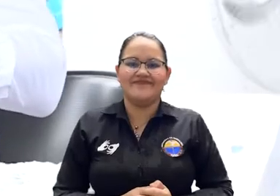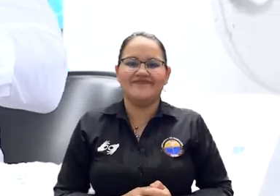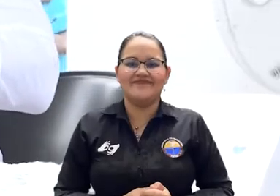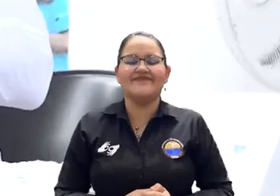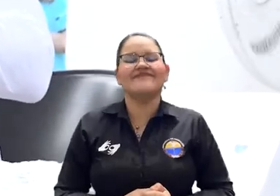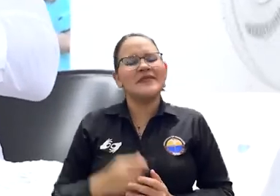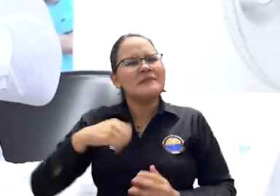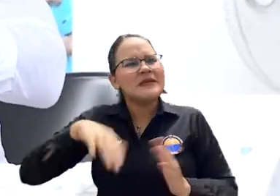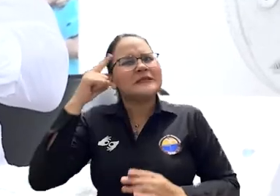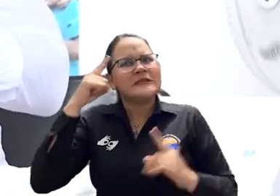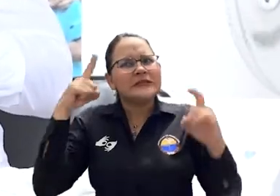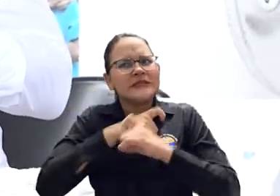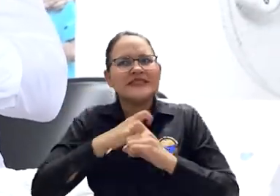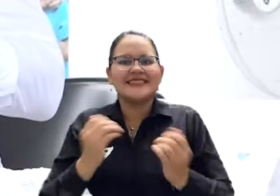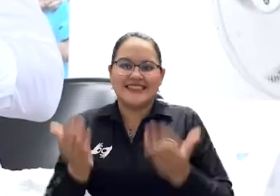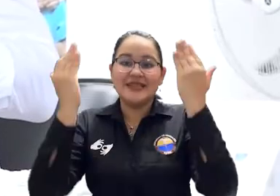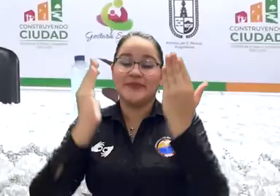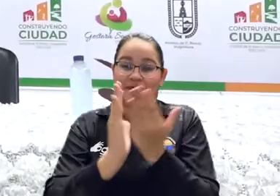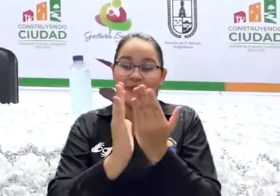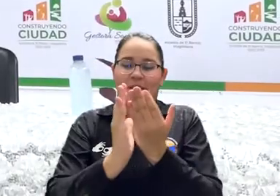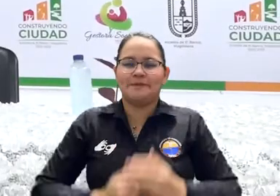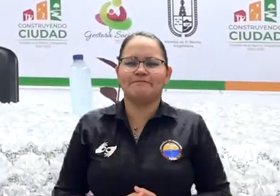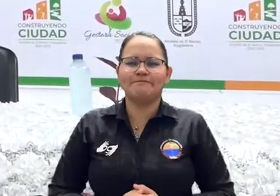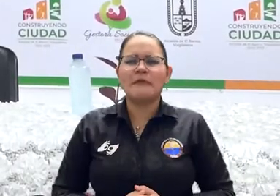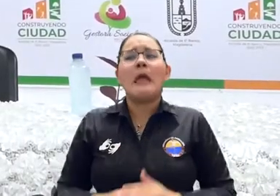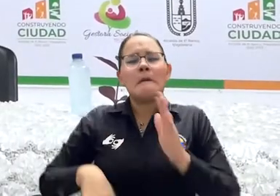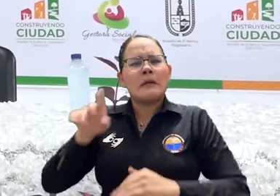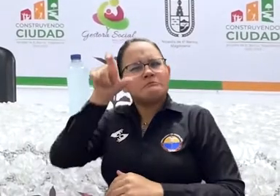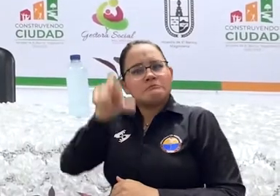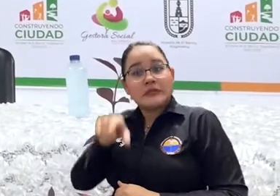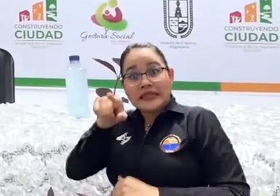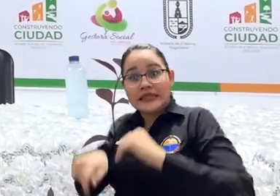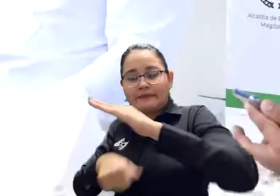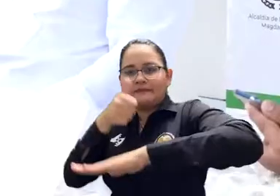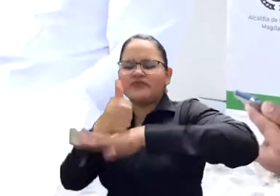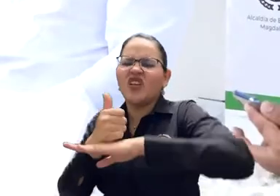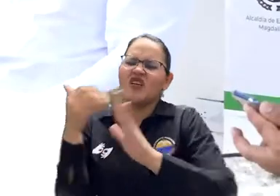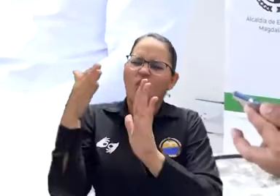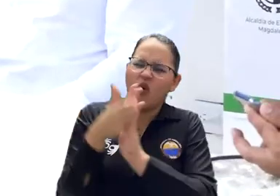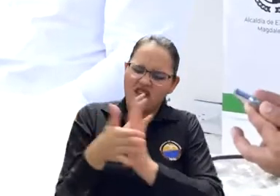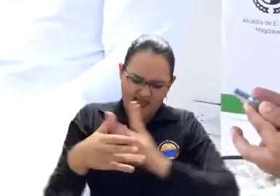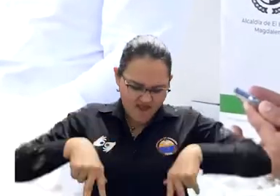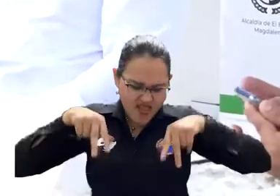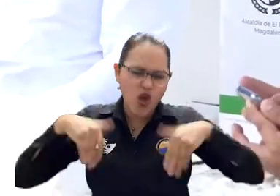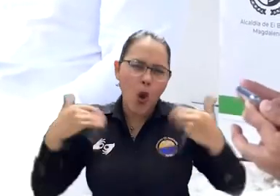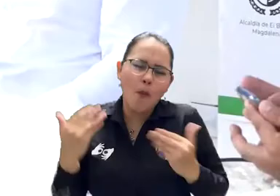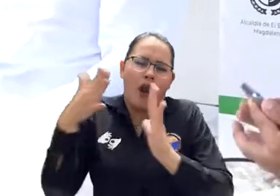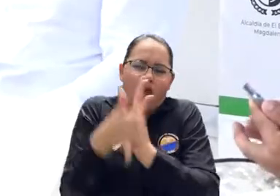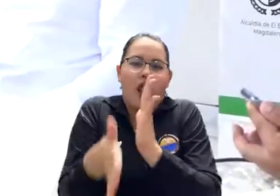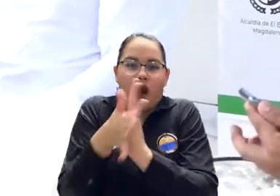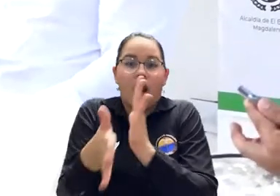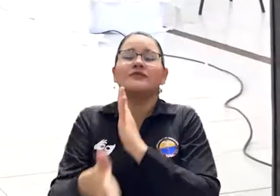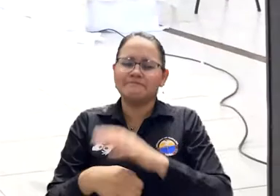grites, sino cuánto han crecido y aprendido como personas. A través de su testimonio de vida, el rector invitó a los participantes a creer